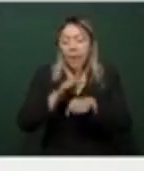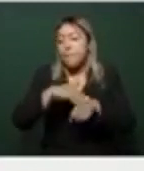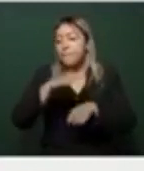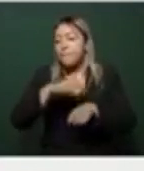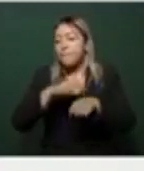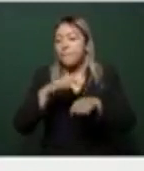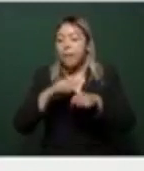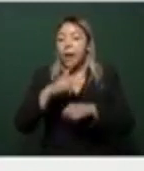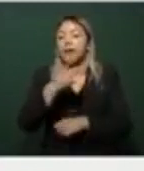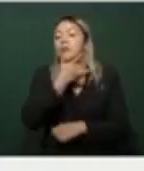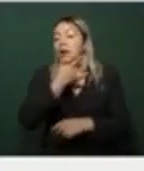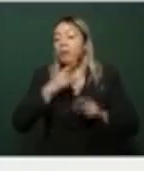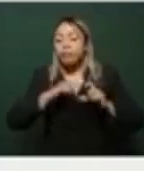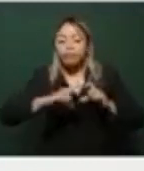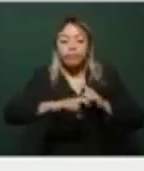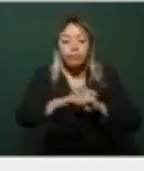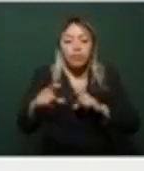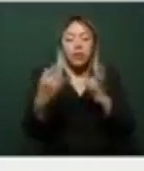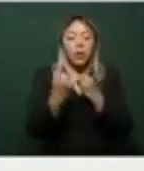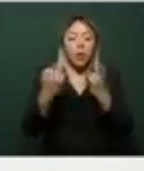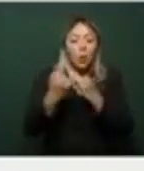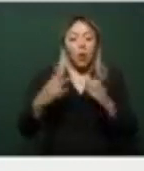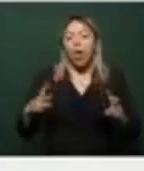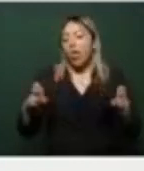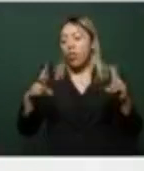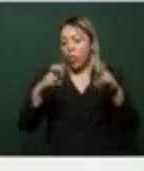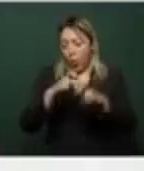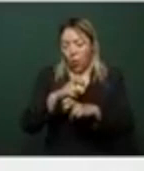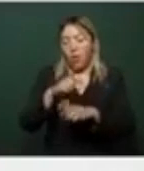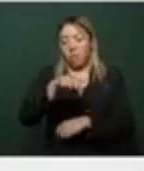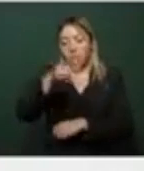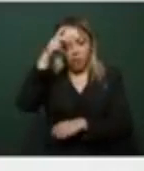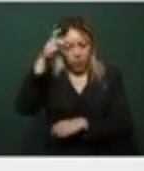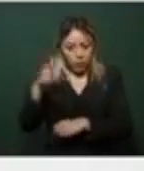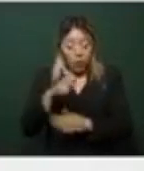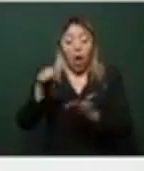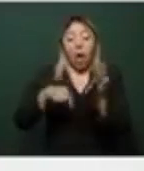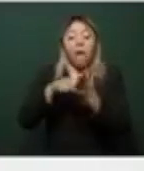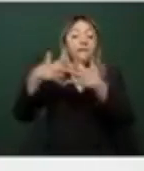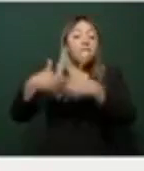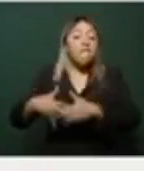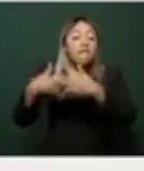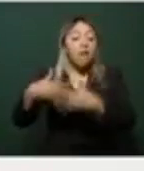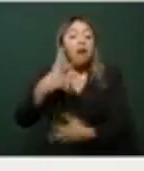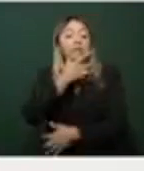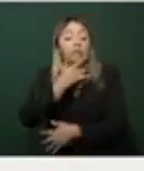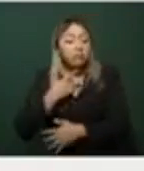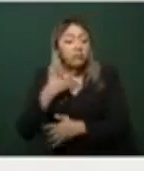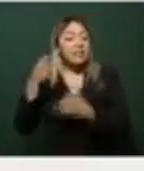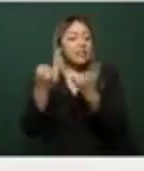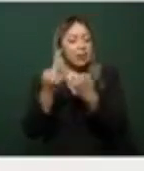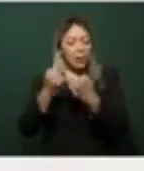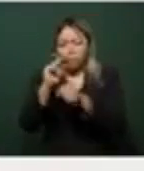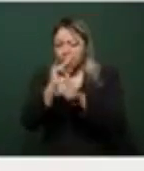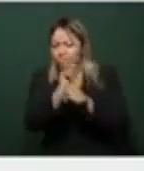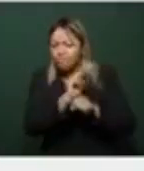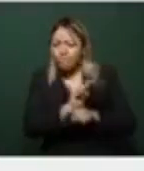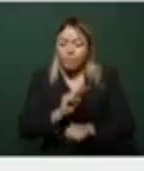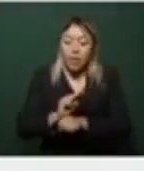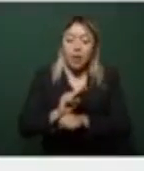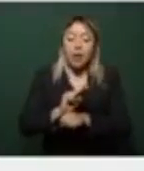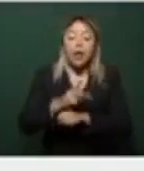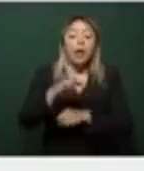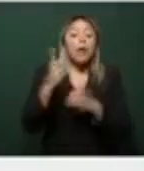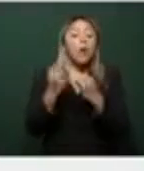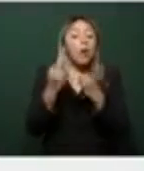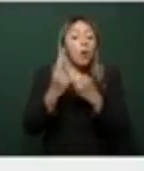y a las TAD de Tula, Pachuca, la refinería, lo que es vigilancia de ductos y el